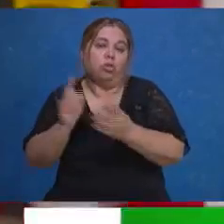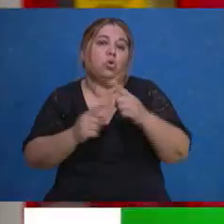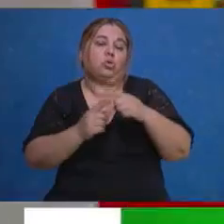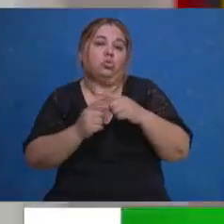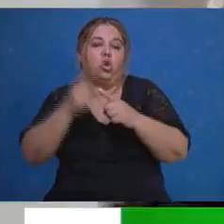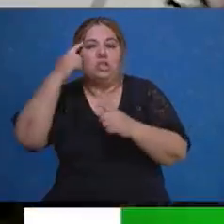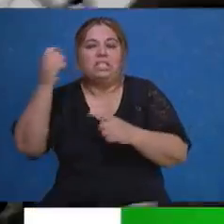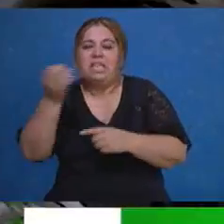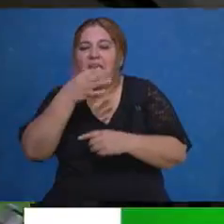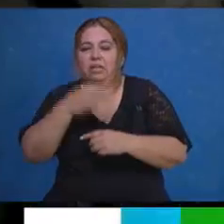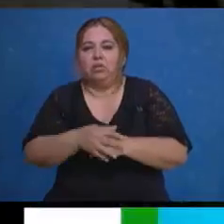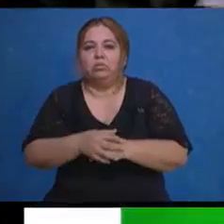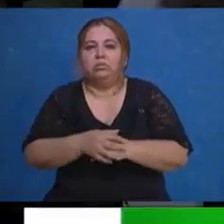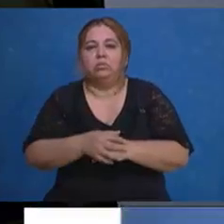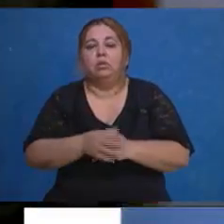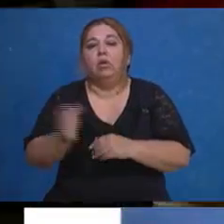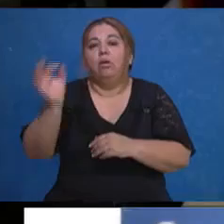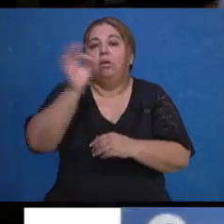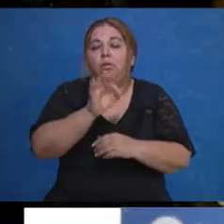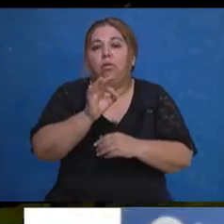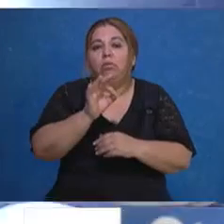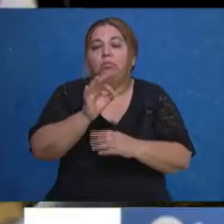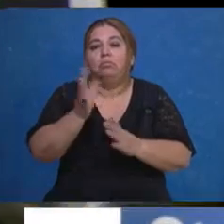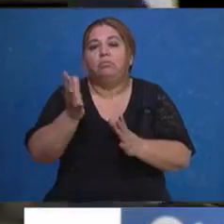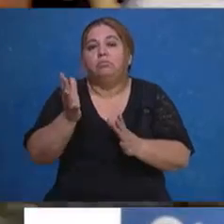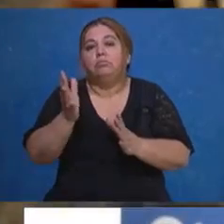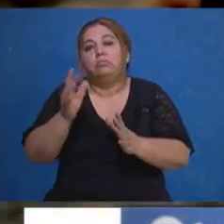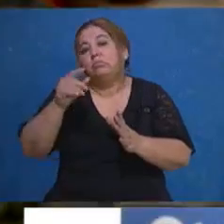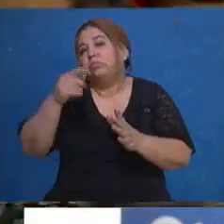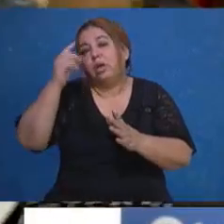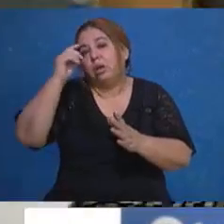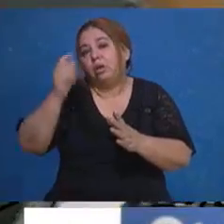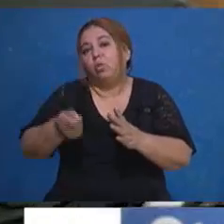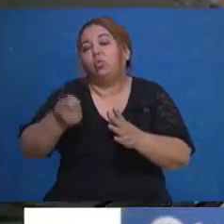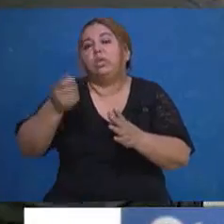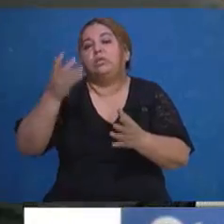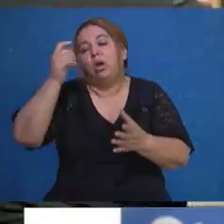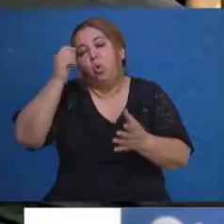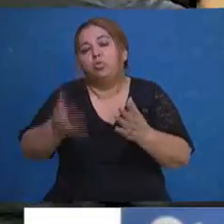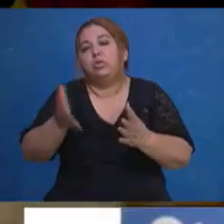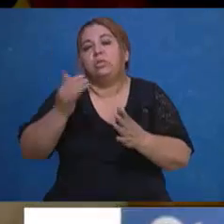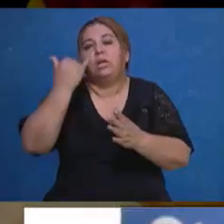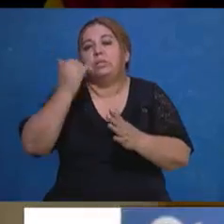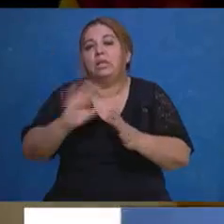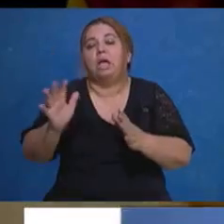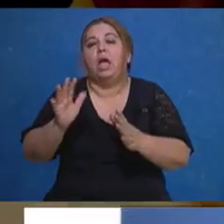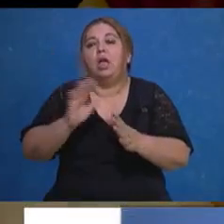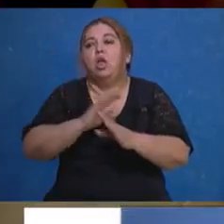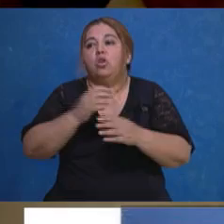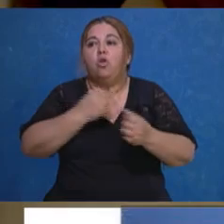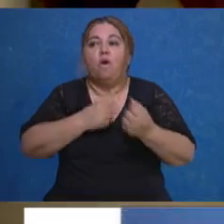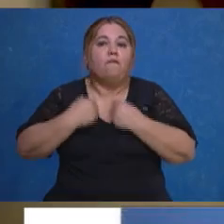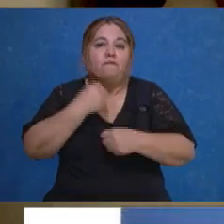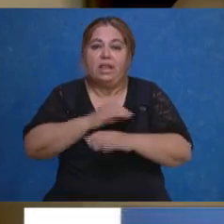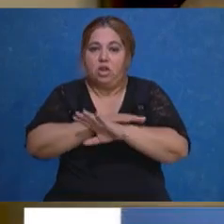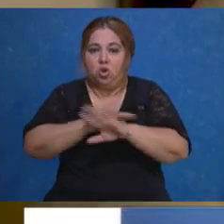bien que se cese con la actitud o el hecho, es decir, que se lo deje de bañar. El tema es que él comparte,